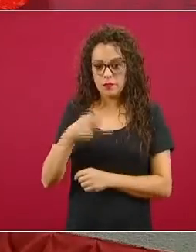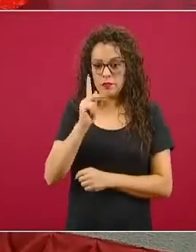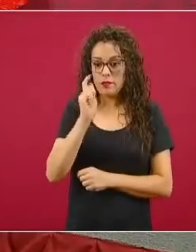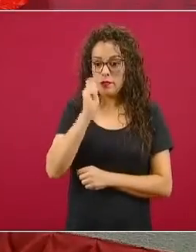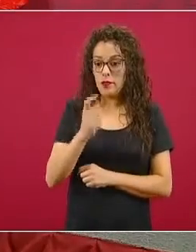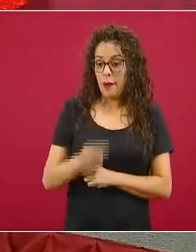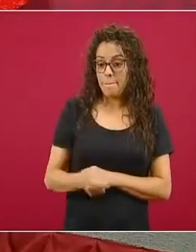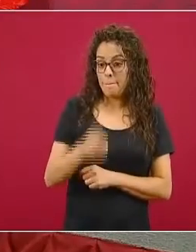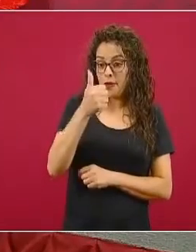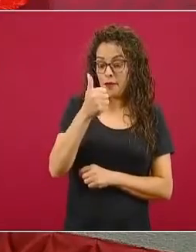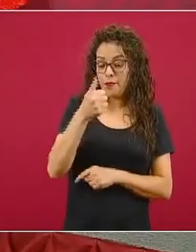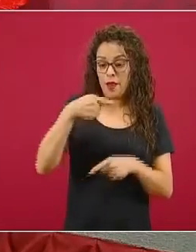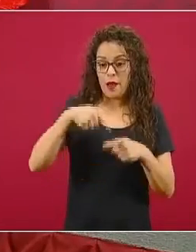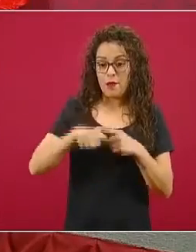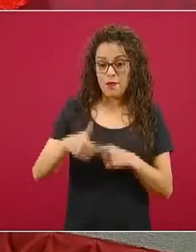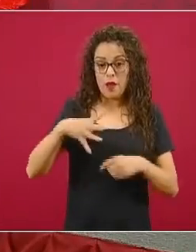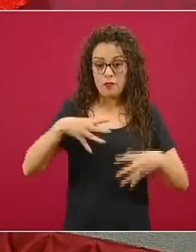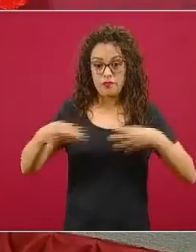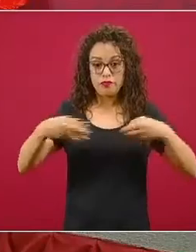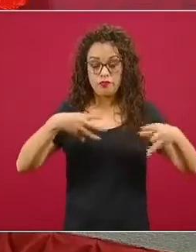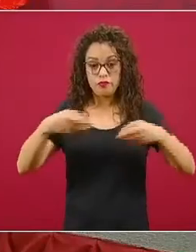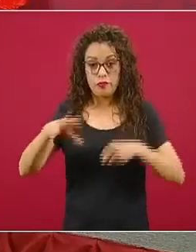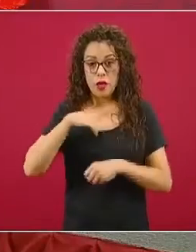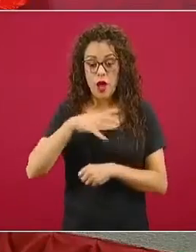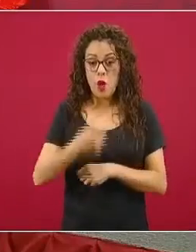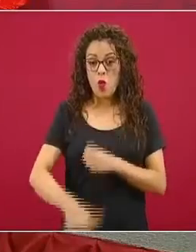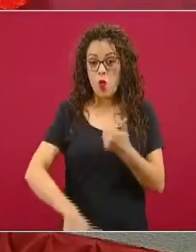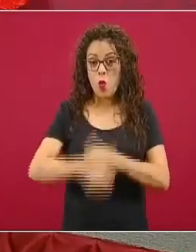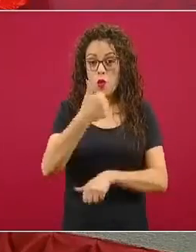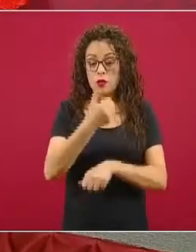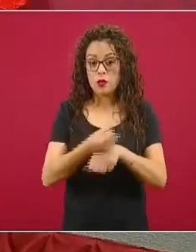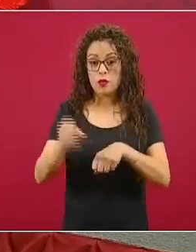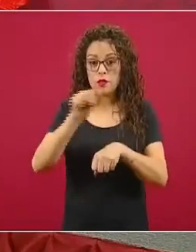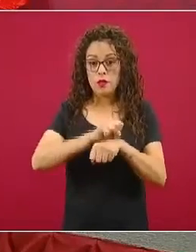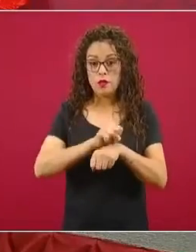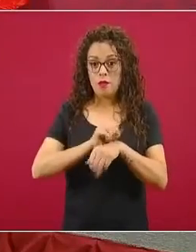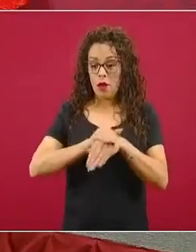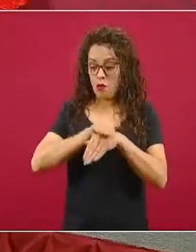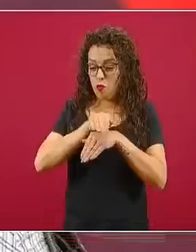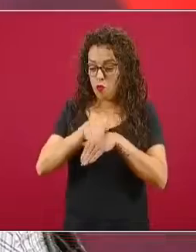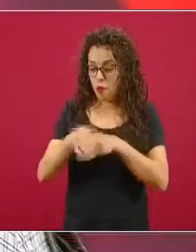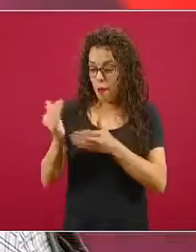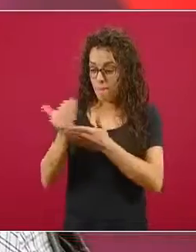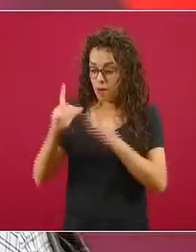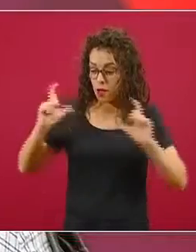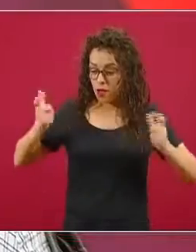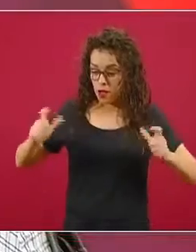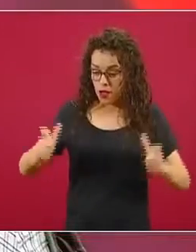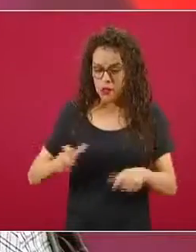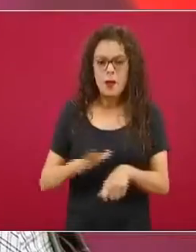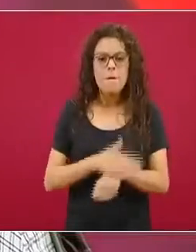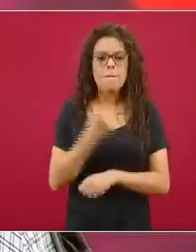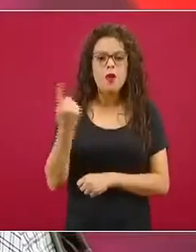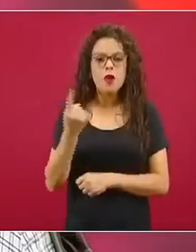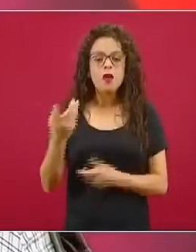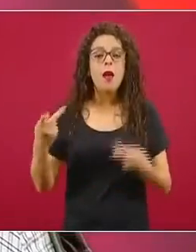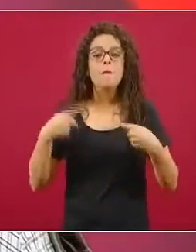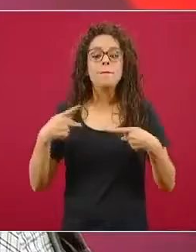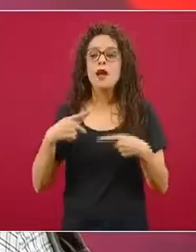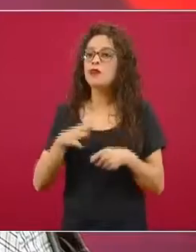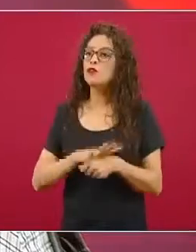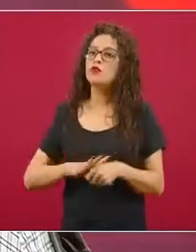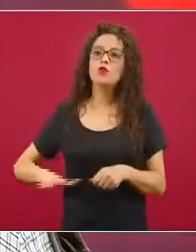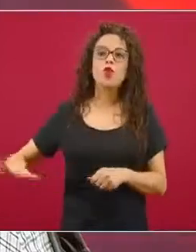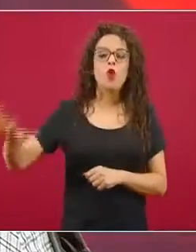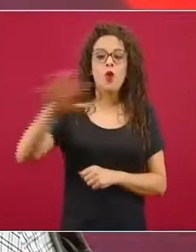de contagios tuviera prácticamente 11 semanas de descenso, fue porque la población en su gran mayoría